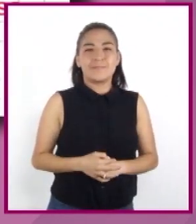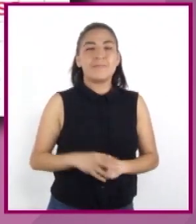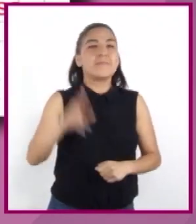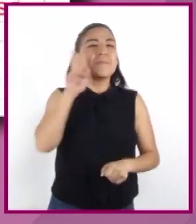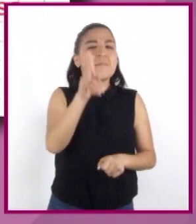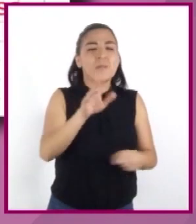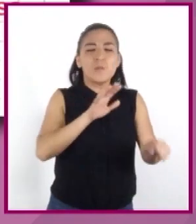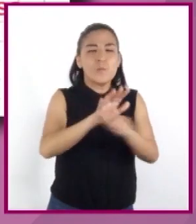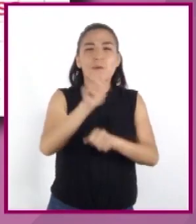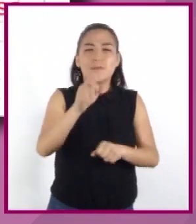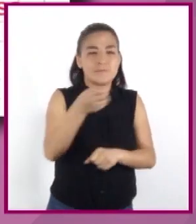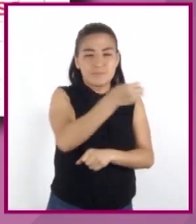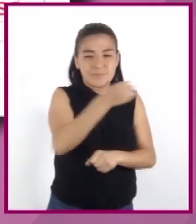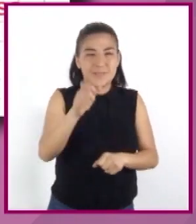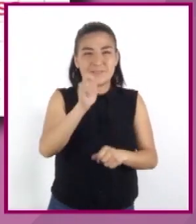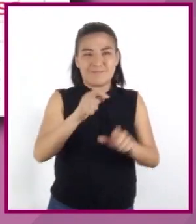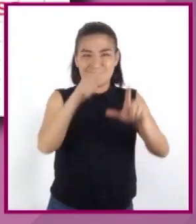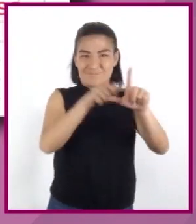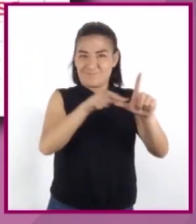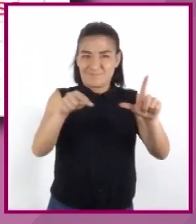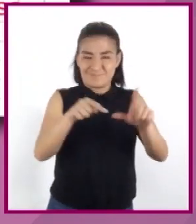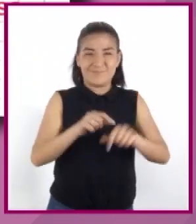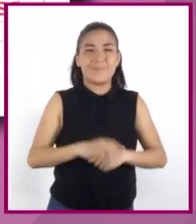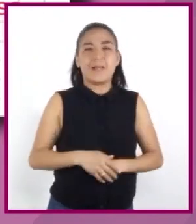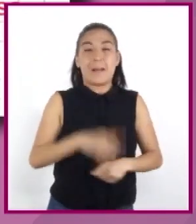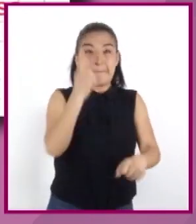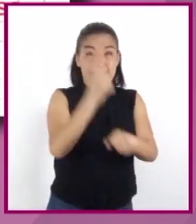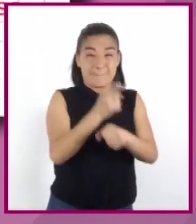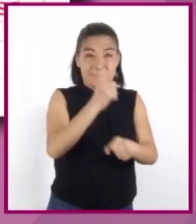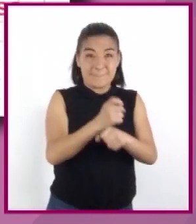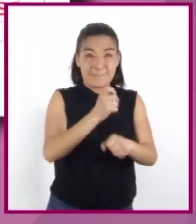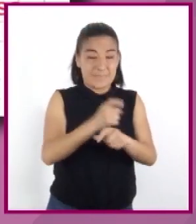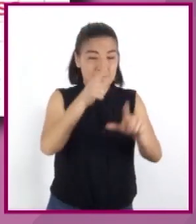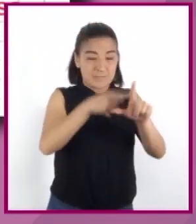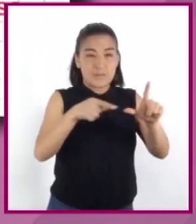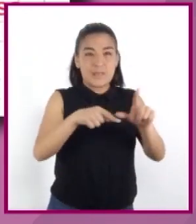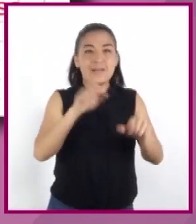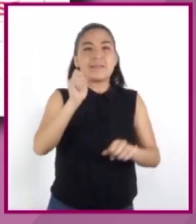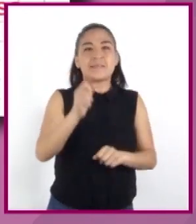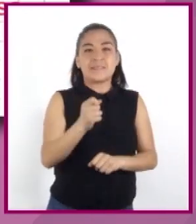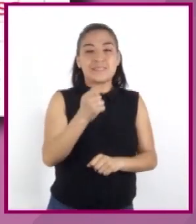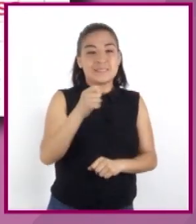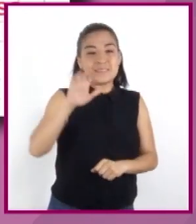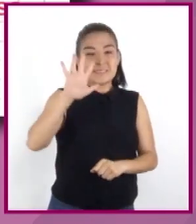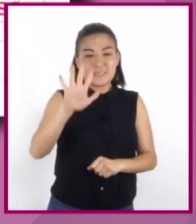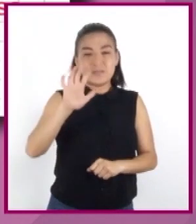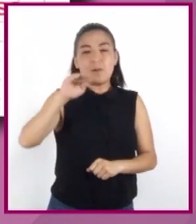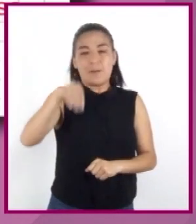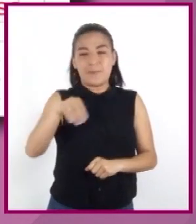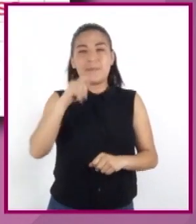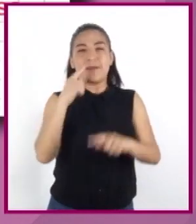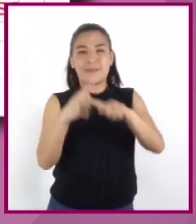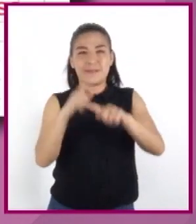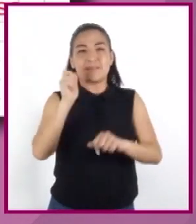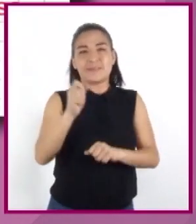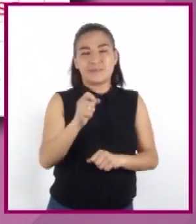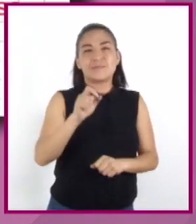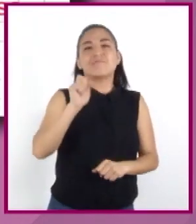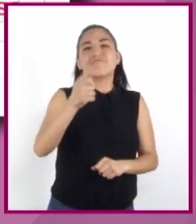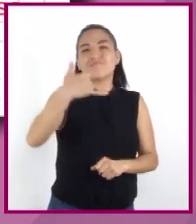Localicemos las coordenadas en el plano cartesiano. La primera coordenada, 5 en X y 23.5 en